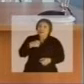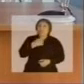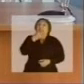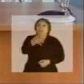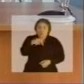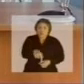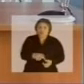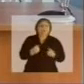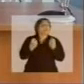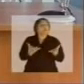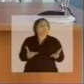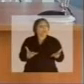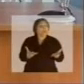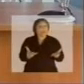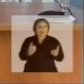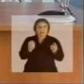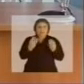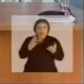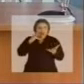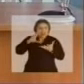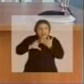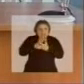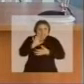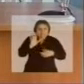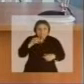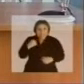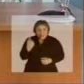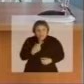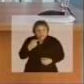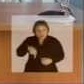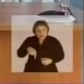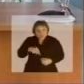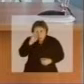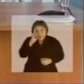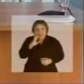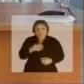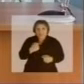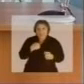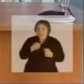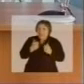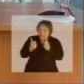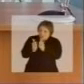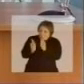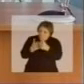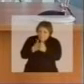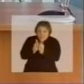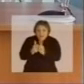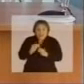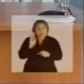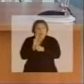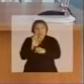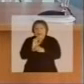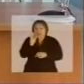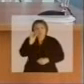esta afirmación? Porque nuestra crisis es de convivencia, de cuidar poco la vida